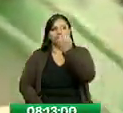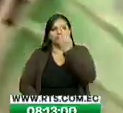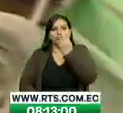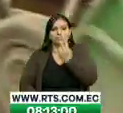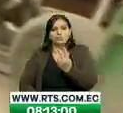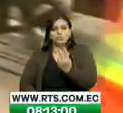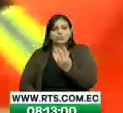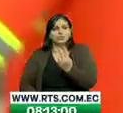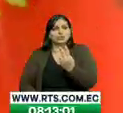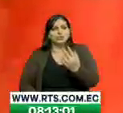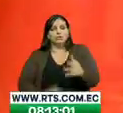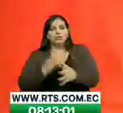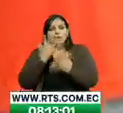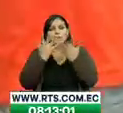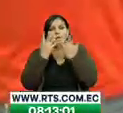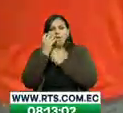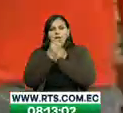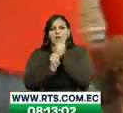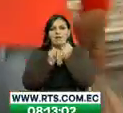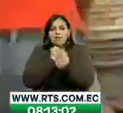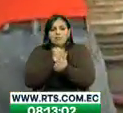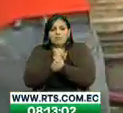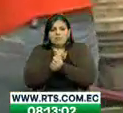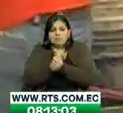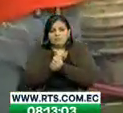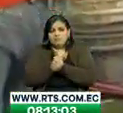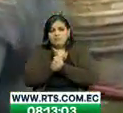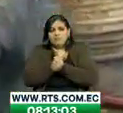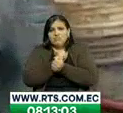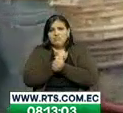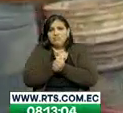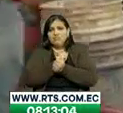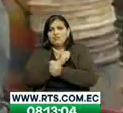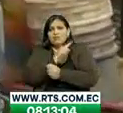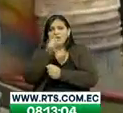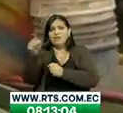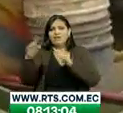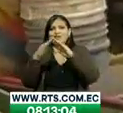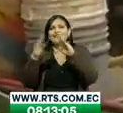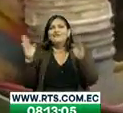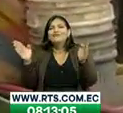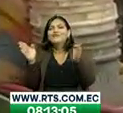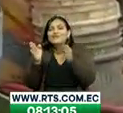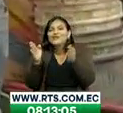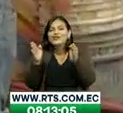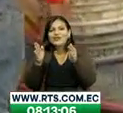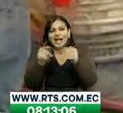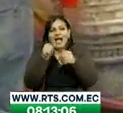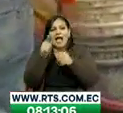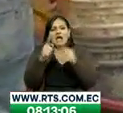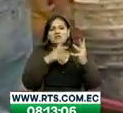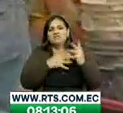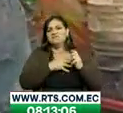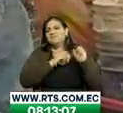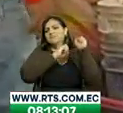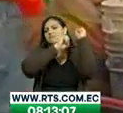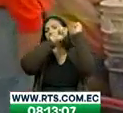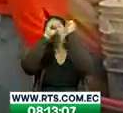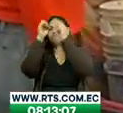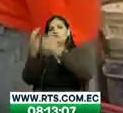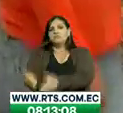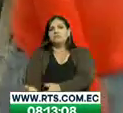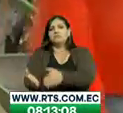proceder a matarlo lo metieron hasta la garita la improvisada garita donde el pasa la noche y allí